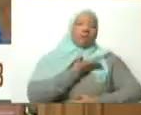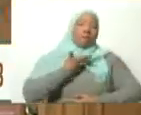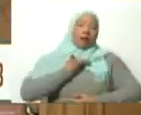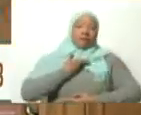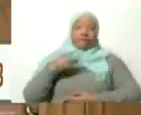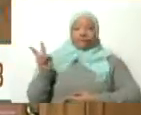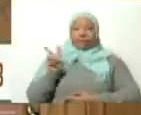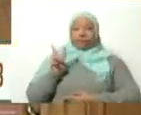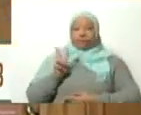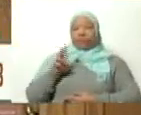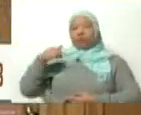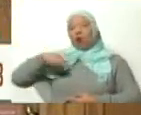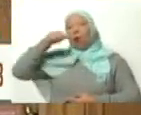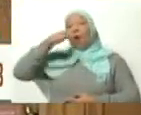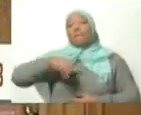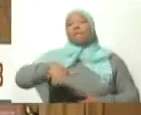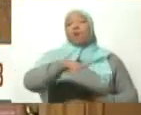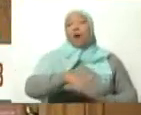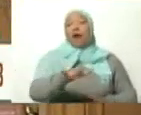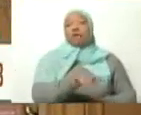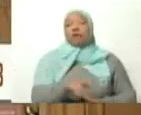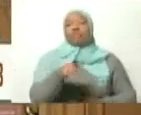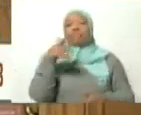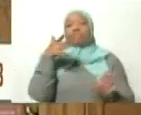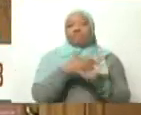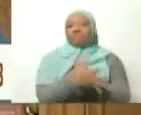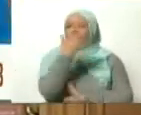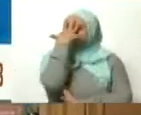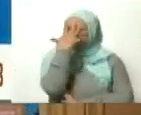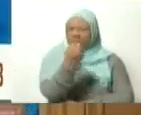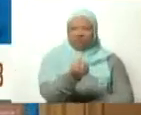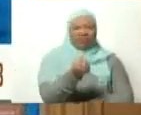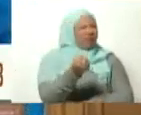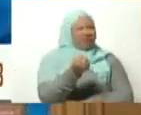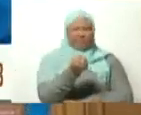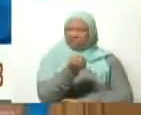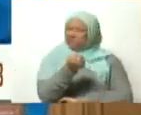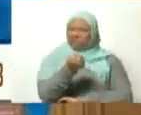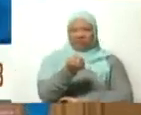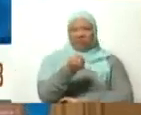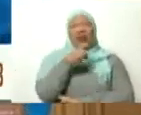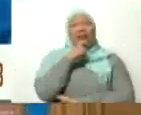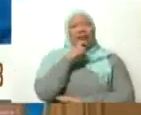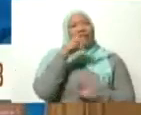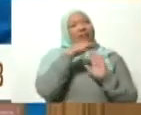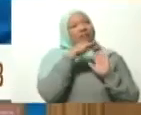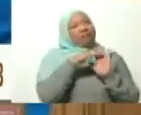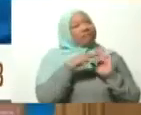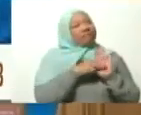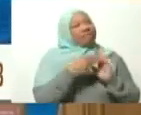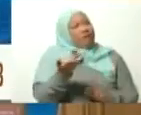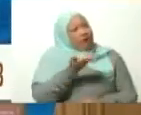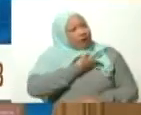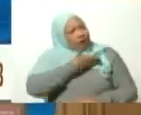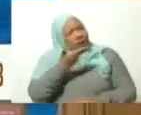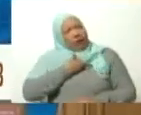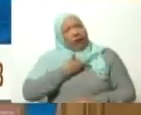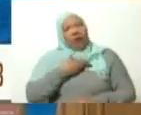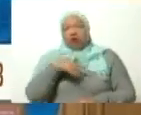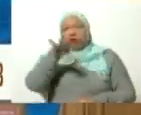como pueblo a qué se refería esta frase de medidas coercitivas unilaterales, que en única instancia